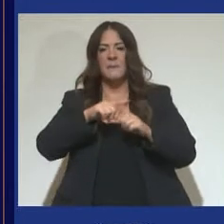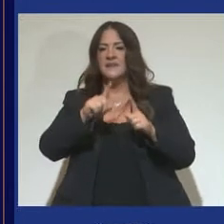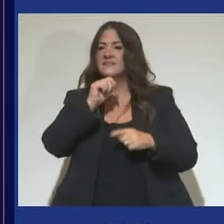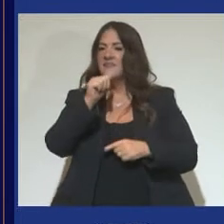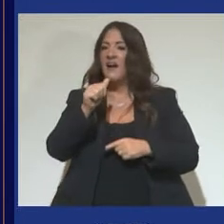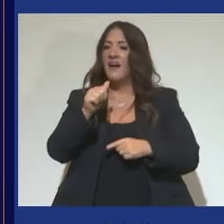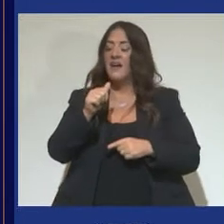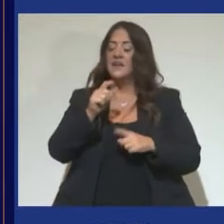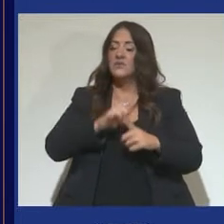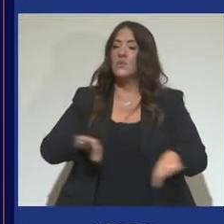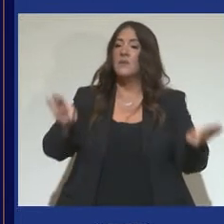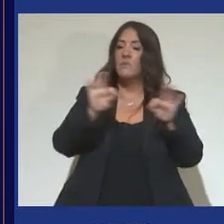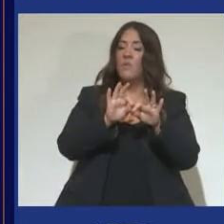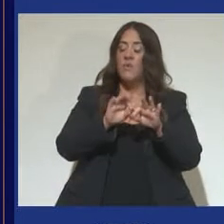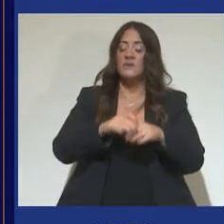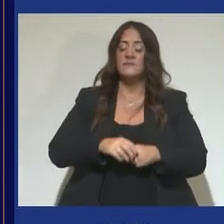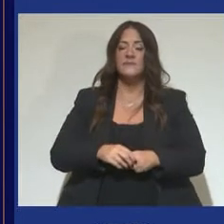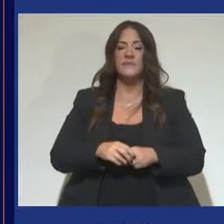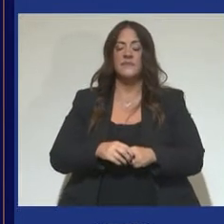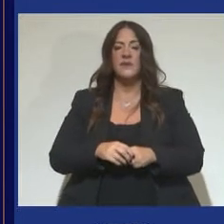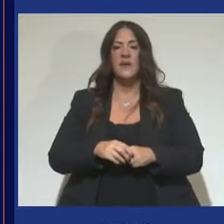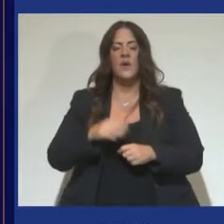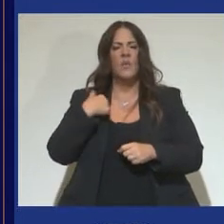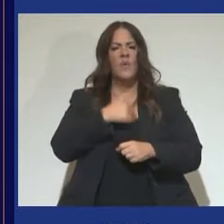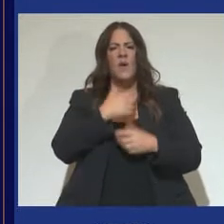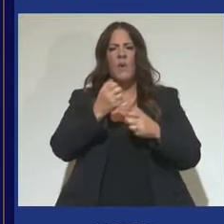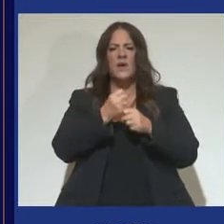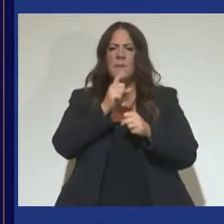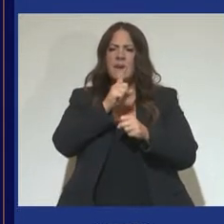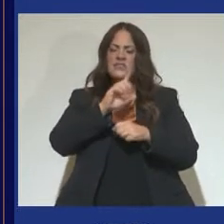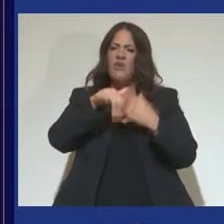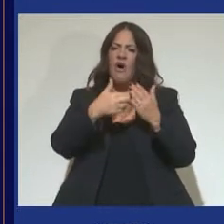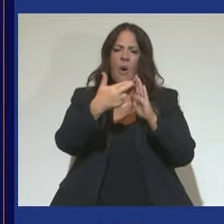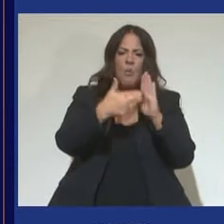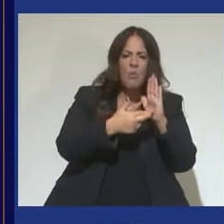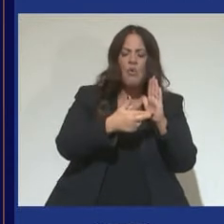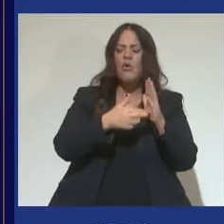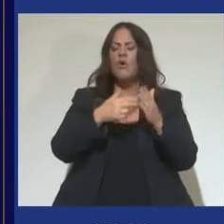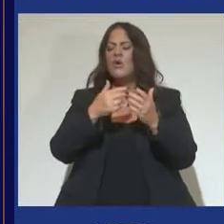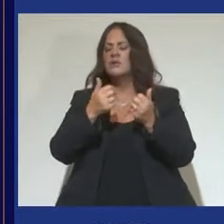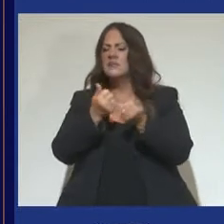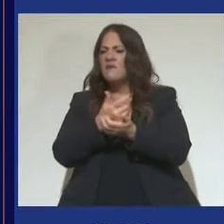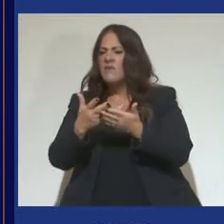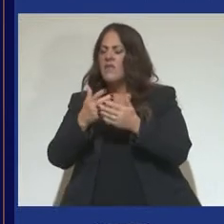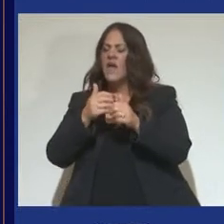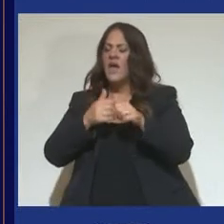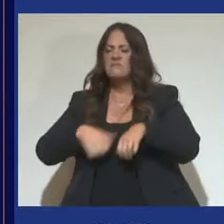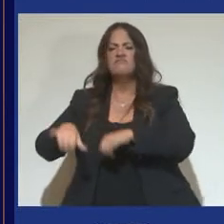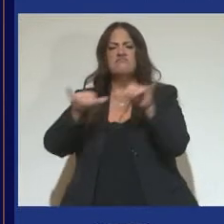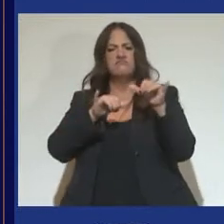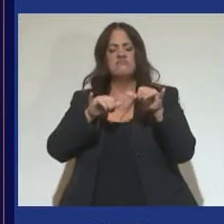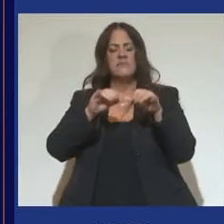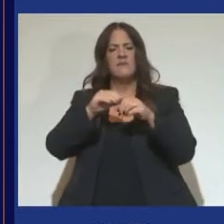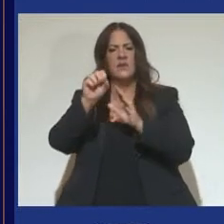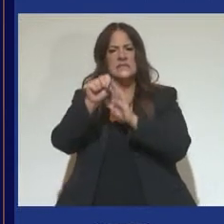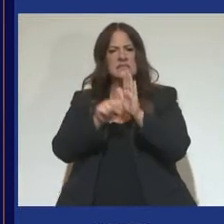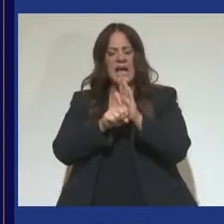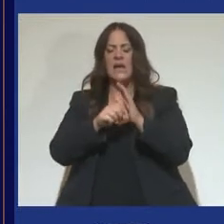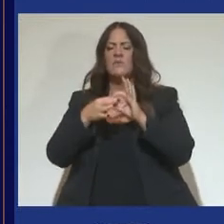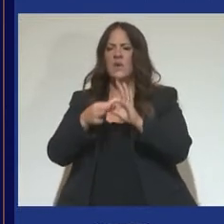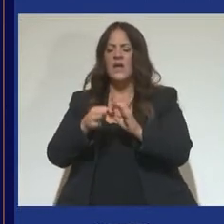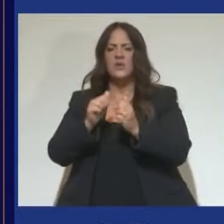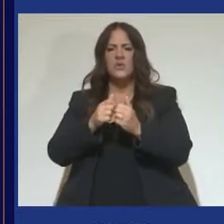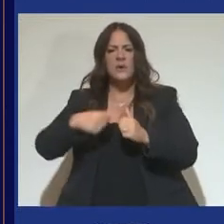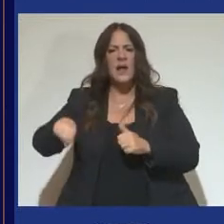no quiero prometer más de la cuenta pero un portal para hacer licencias a través de todo el estado y a través de todo el aspecto